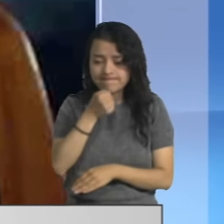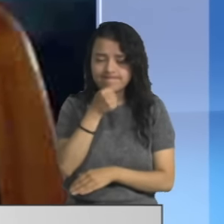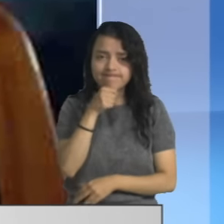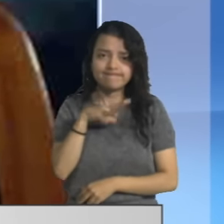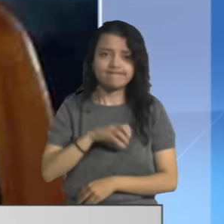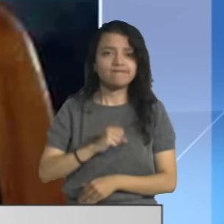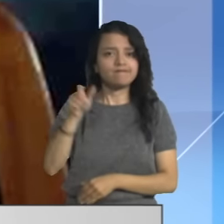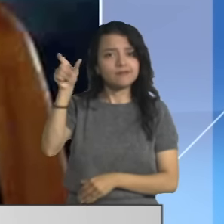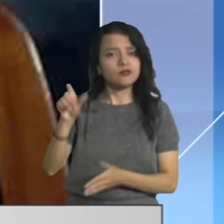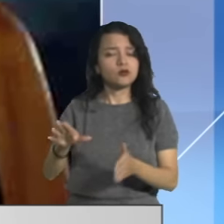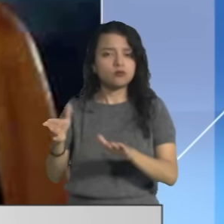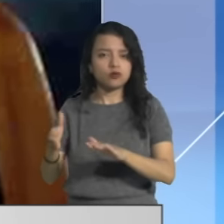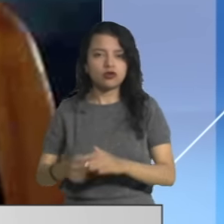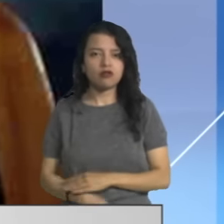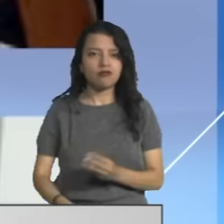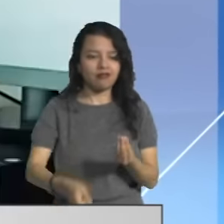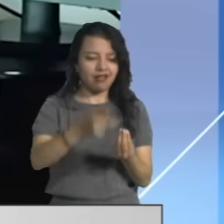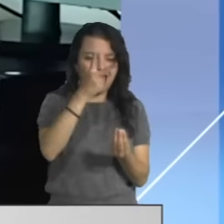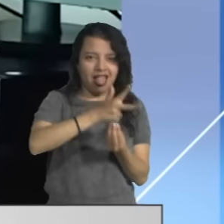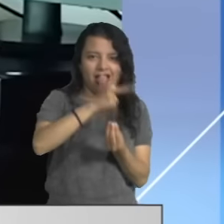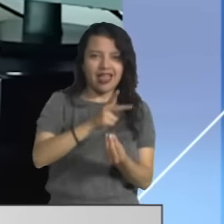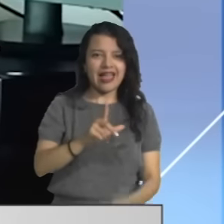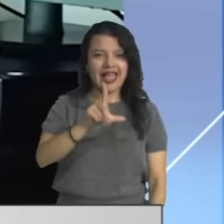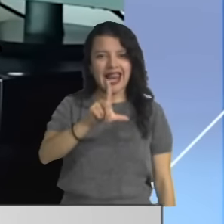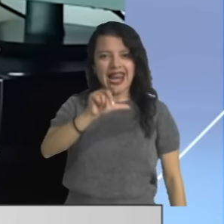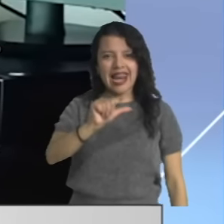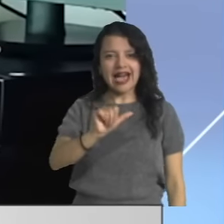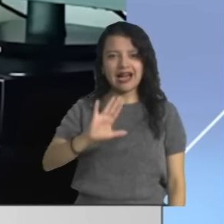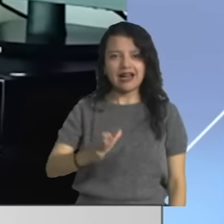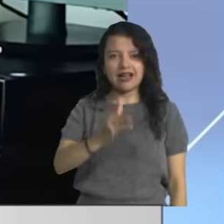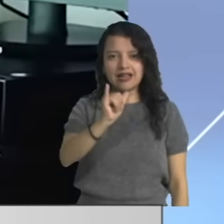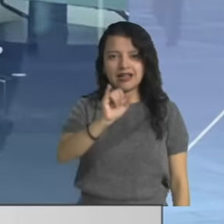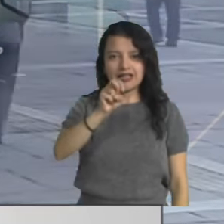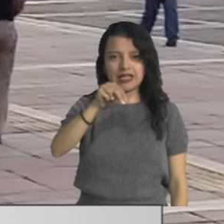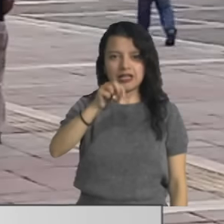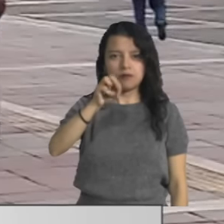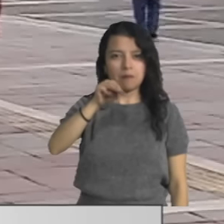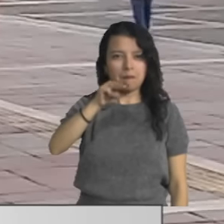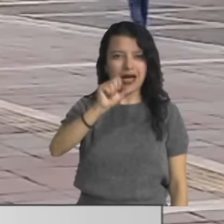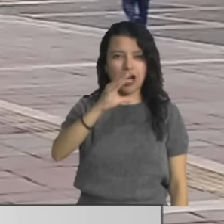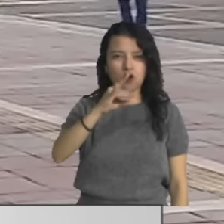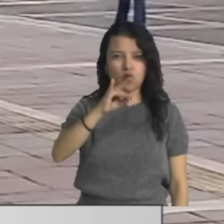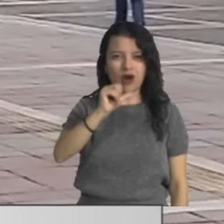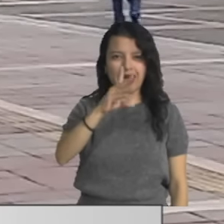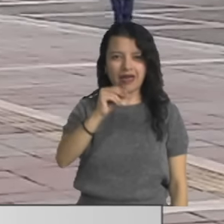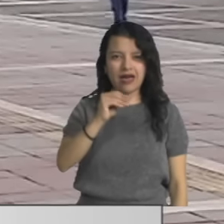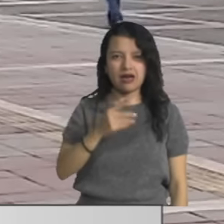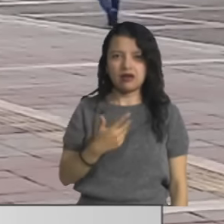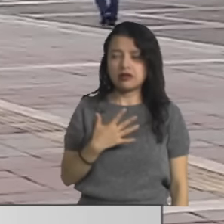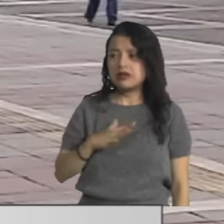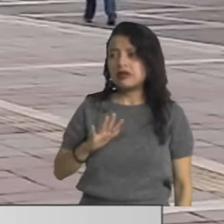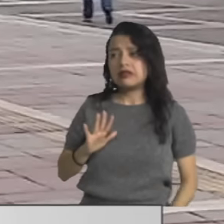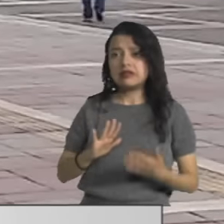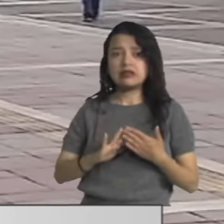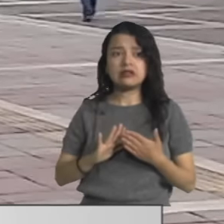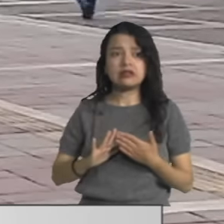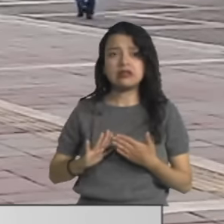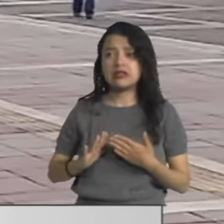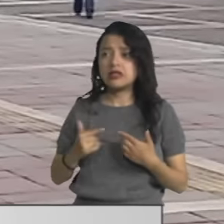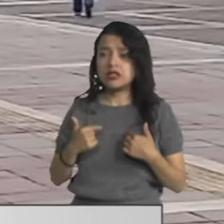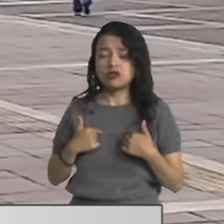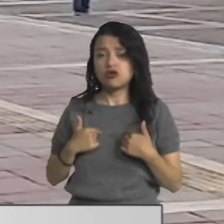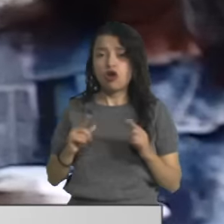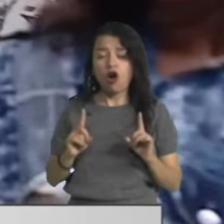fallecimiento del empresario, la banda delincuencial La Inmaculada se atribuyó los hechos a través de un comunicado en el que señalan a la víctima como una